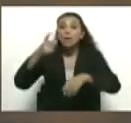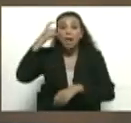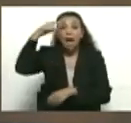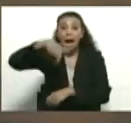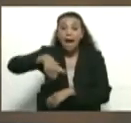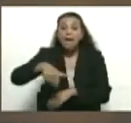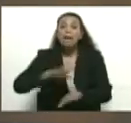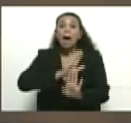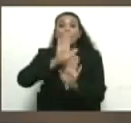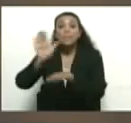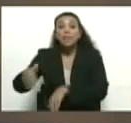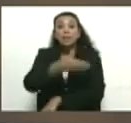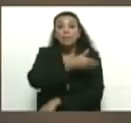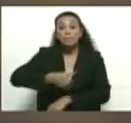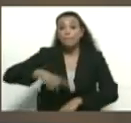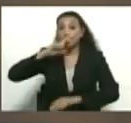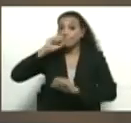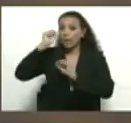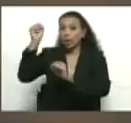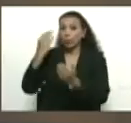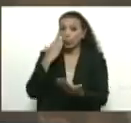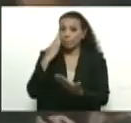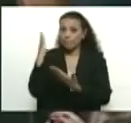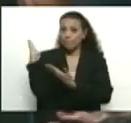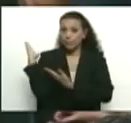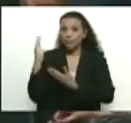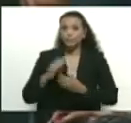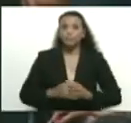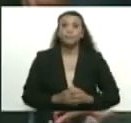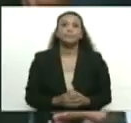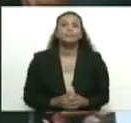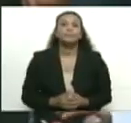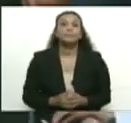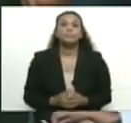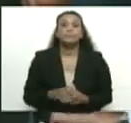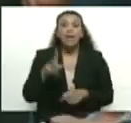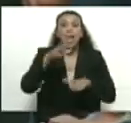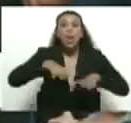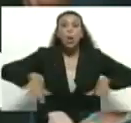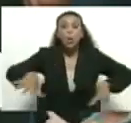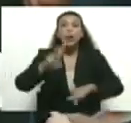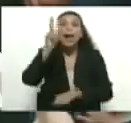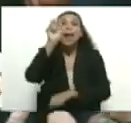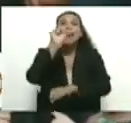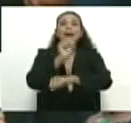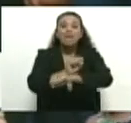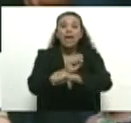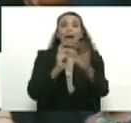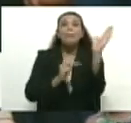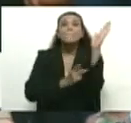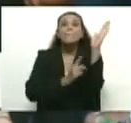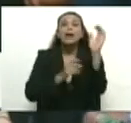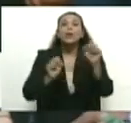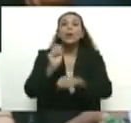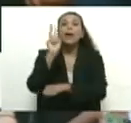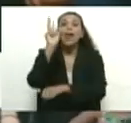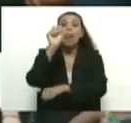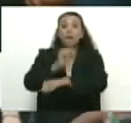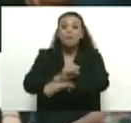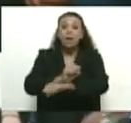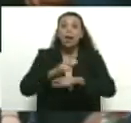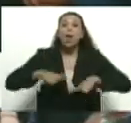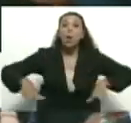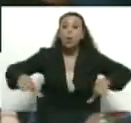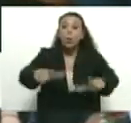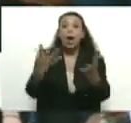en respaldo al presidente Nicolás Maduro. A La Vega, también tenemos a todos